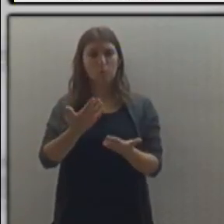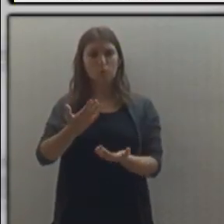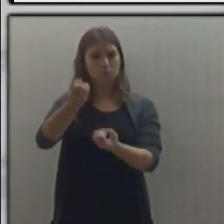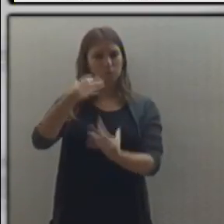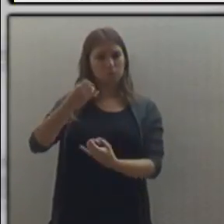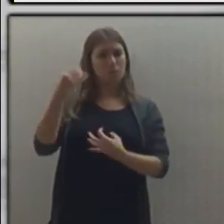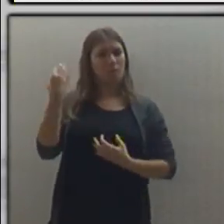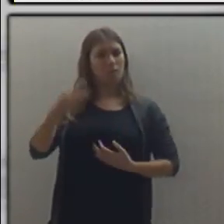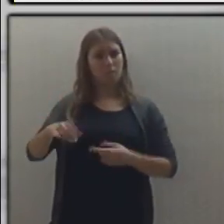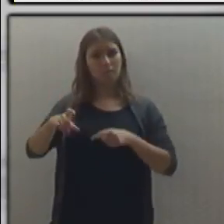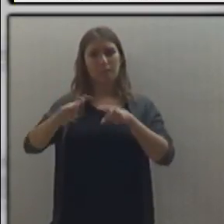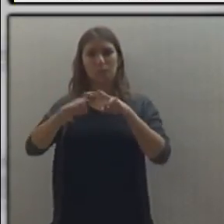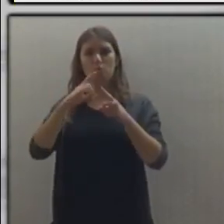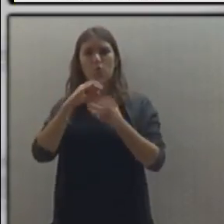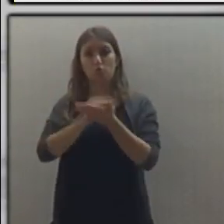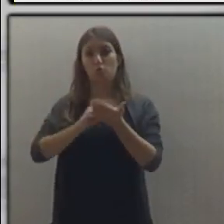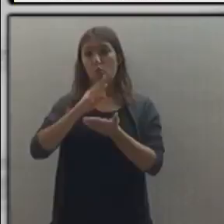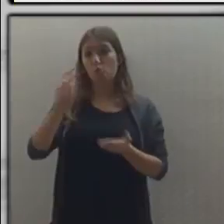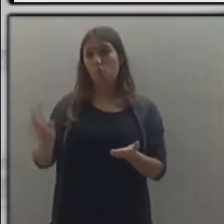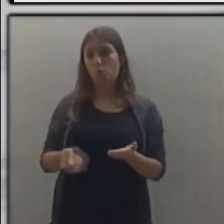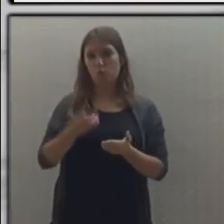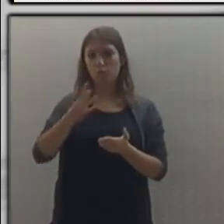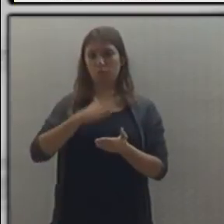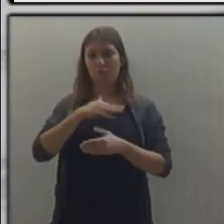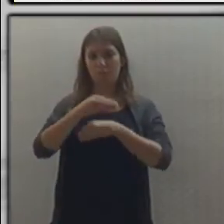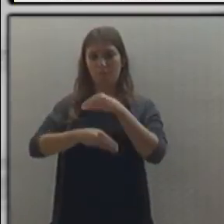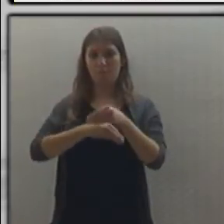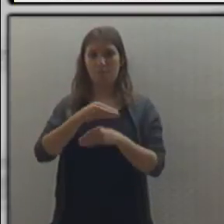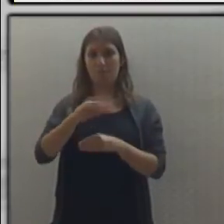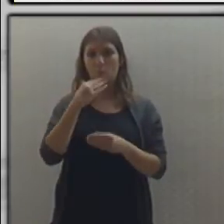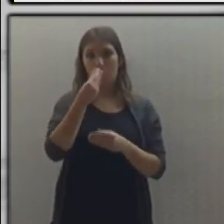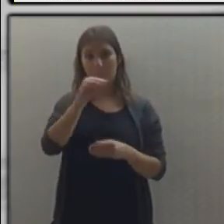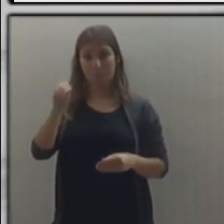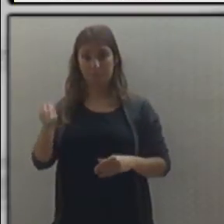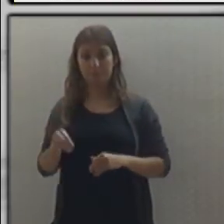nos dan a conocer este tipo de soluciones a los problemas que tenemos, ¿no?